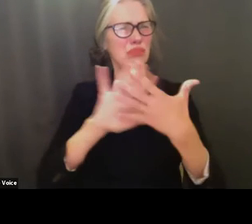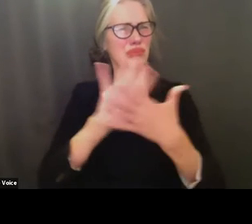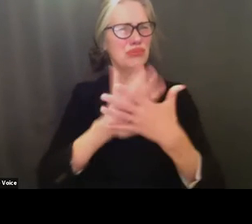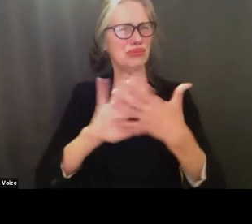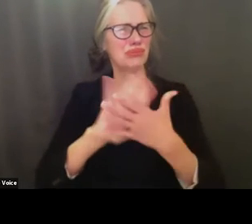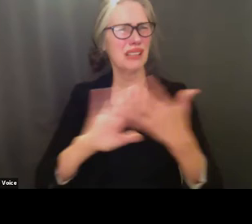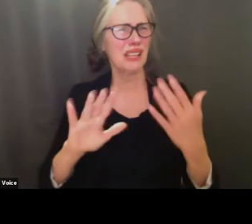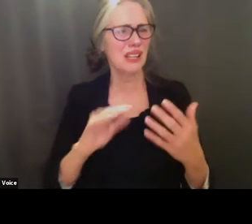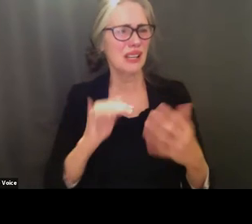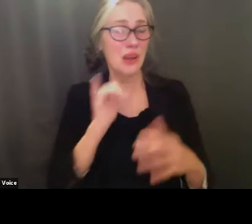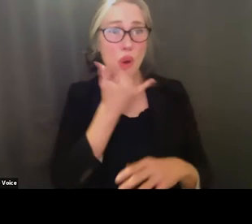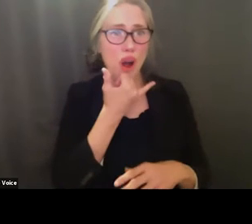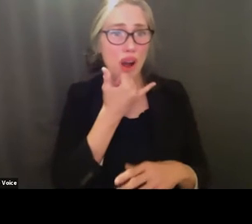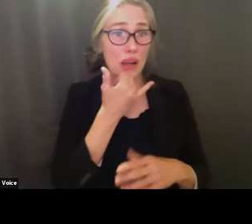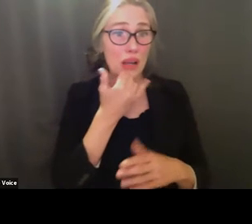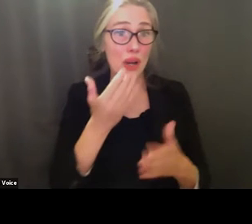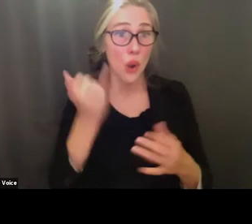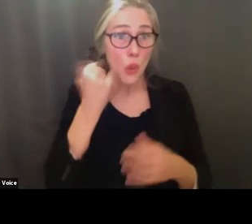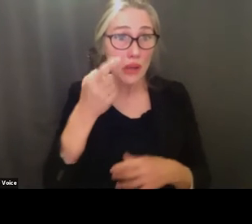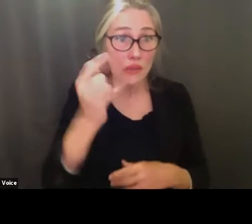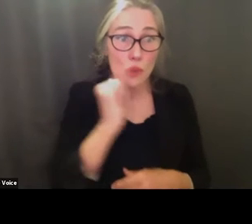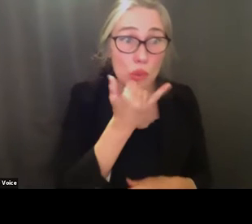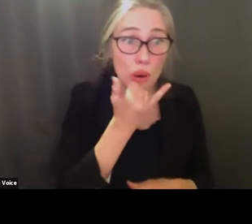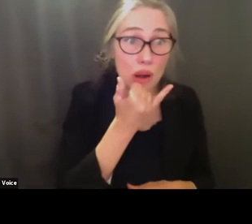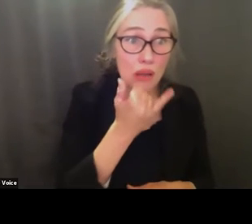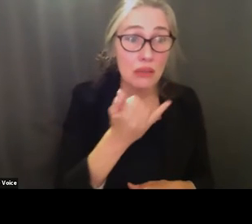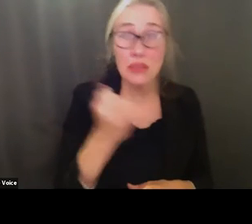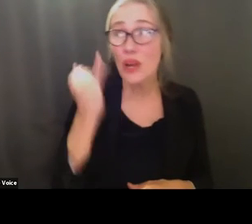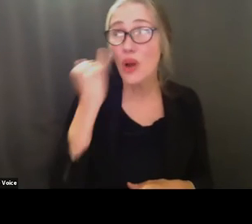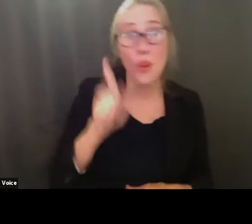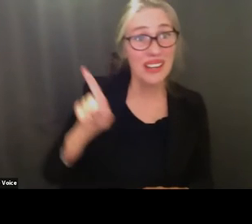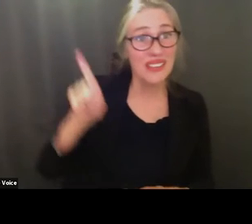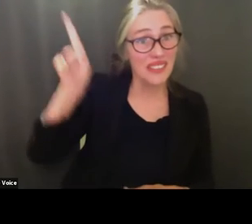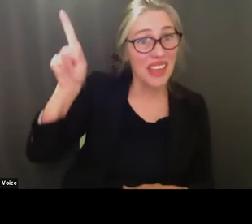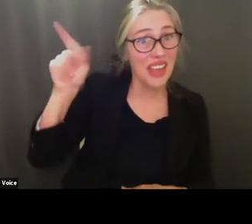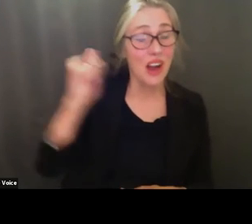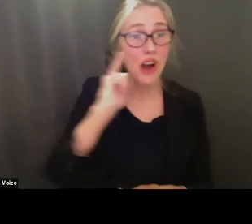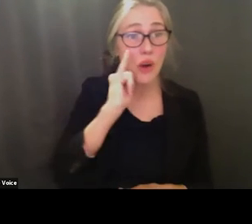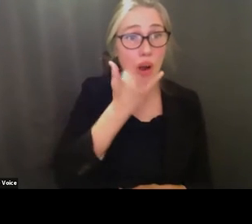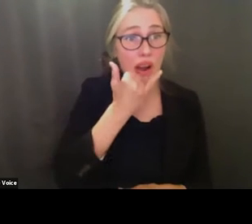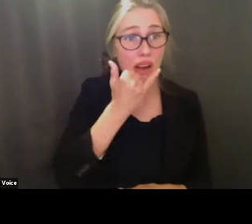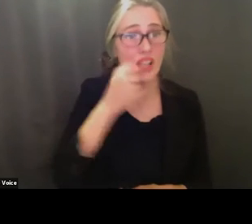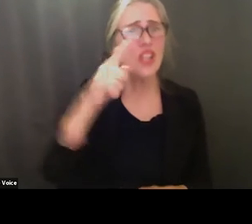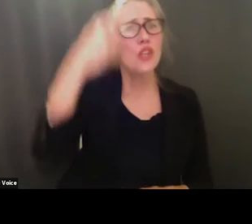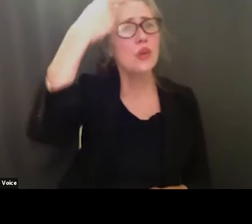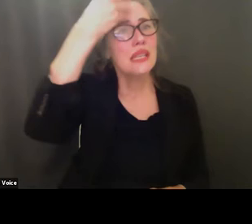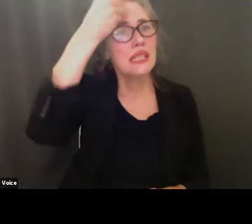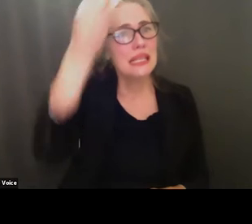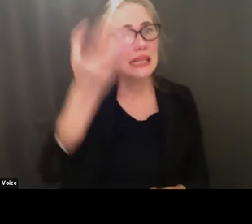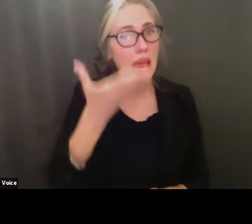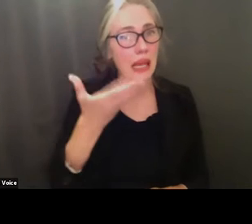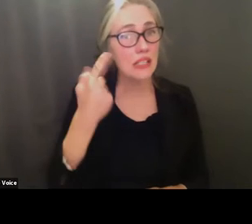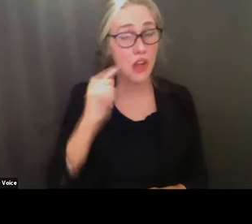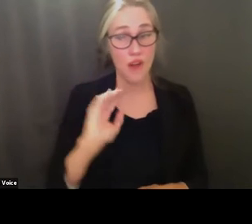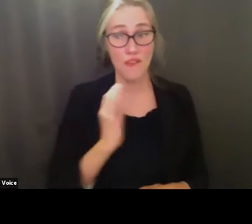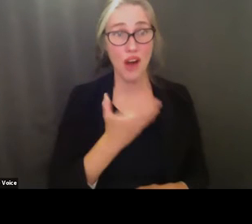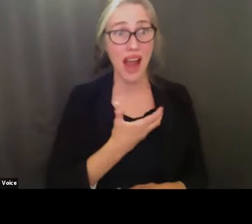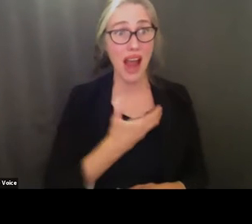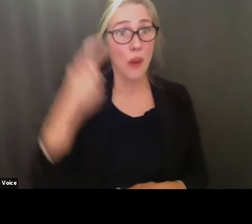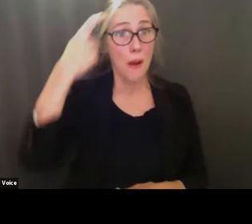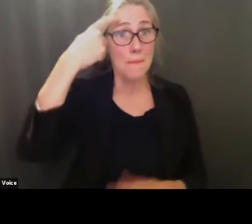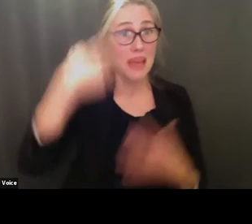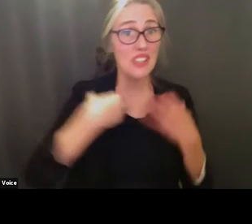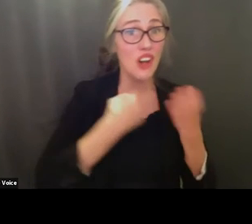este tiempo. ¿Qué pasa si están equivocados? Necesitamos que ustedes pongan la salud de los niños, su salud mental y su salud física